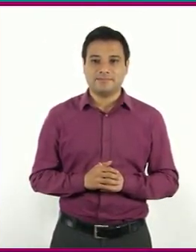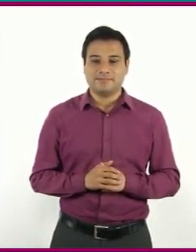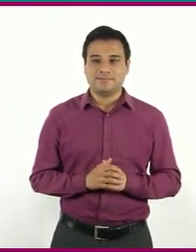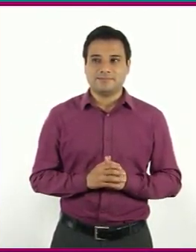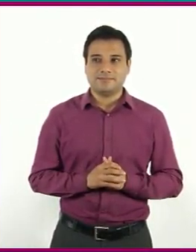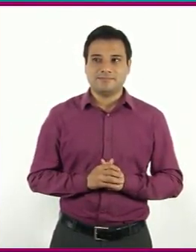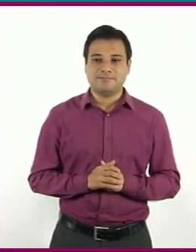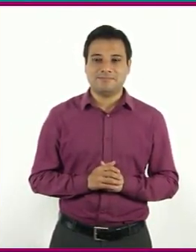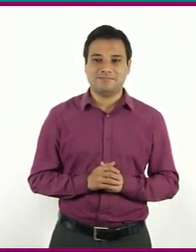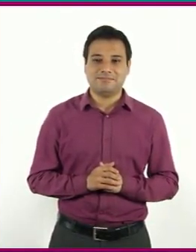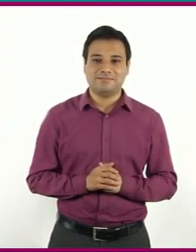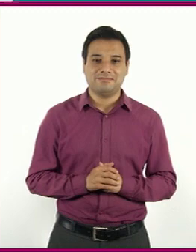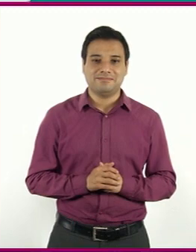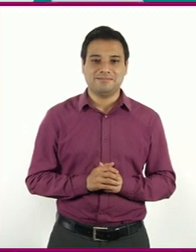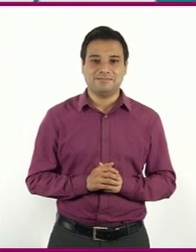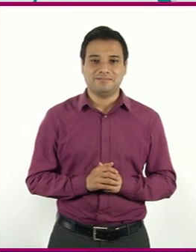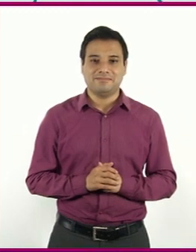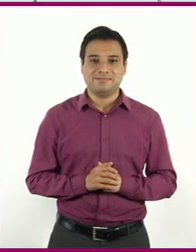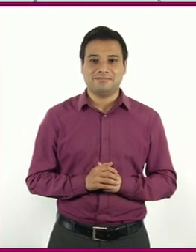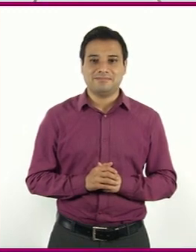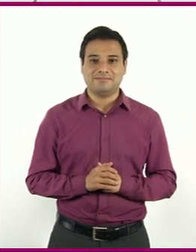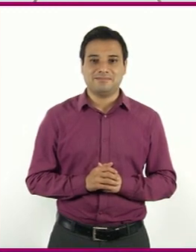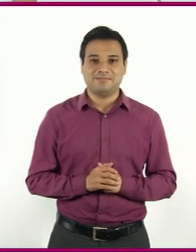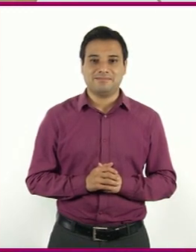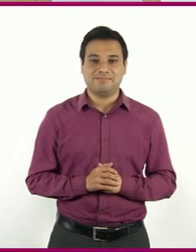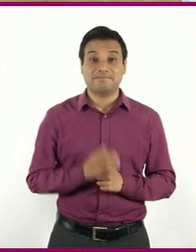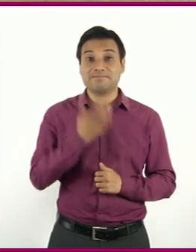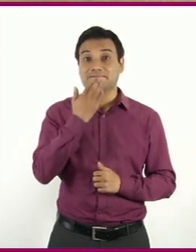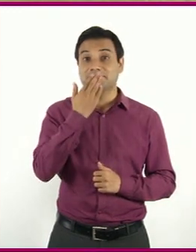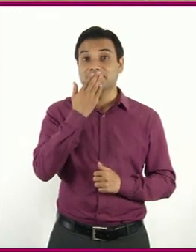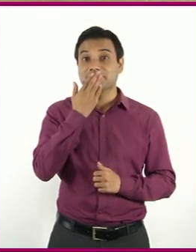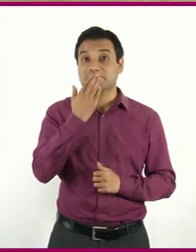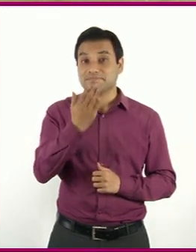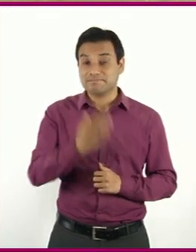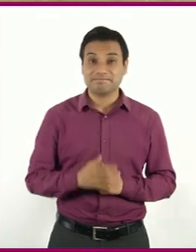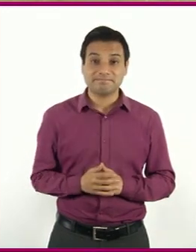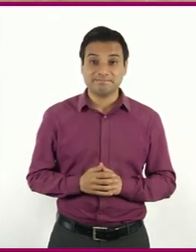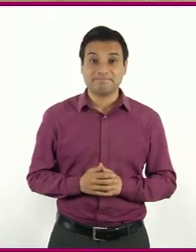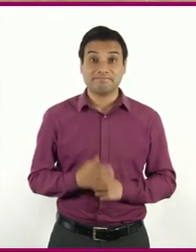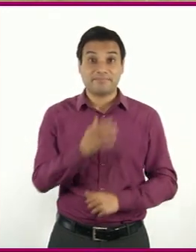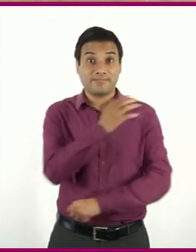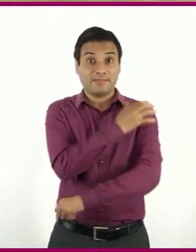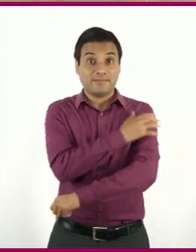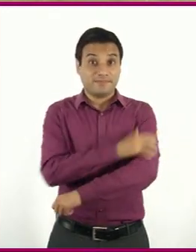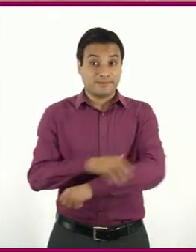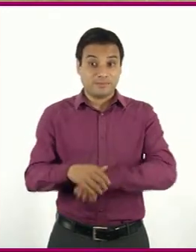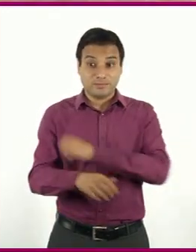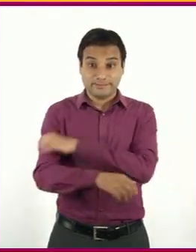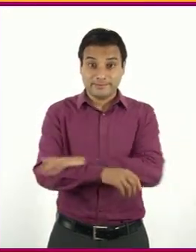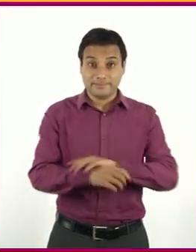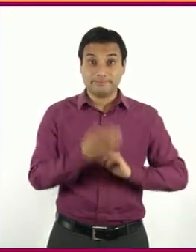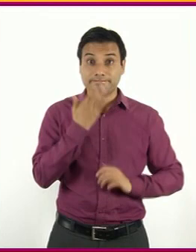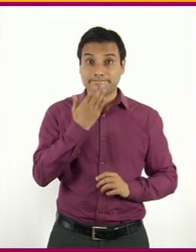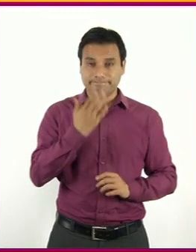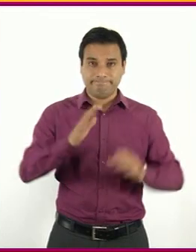Muy bien, vamos. Trabajamos brazos, Vamos arriba.